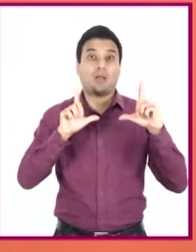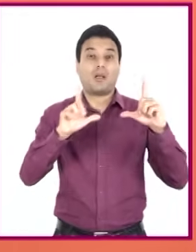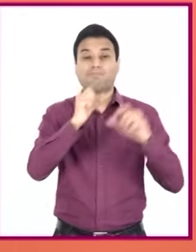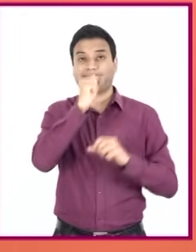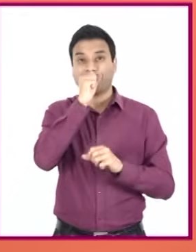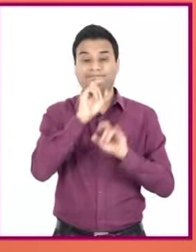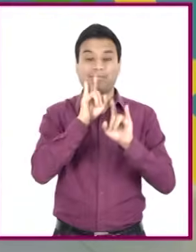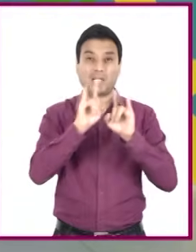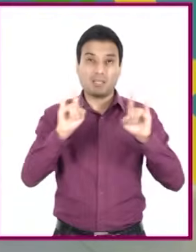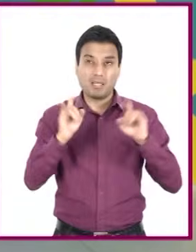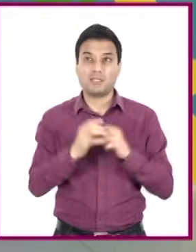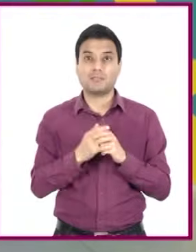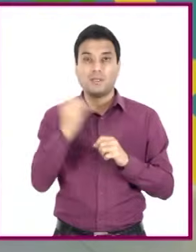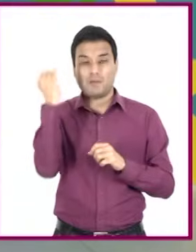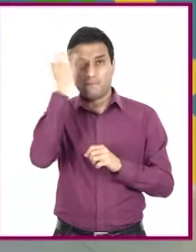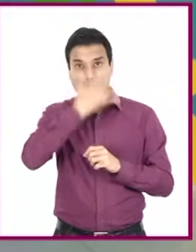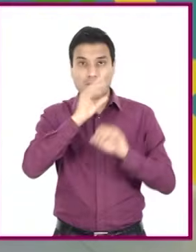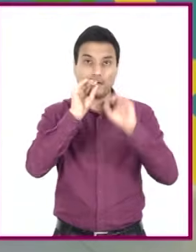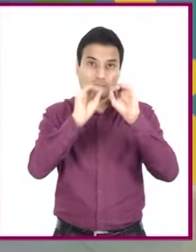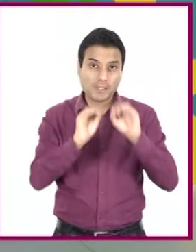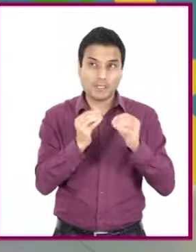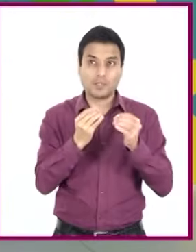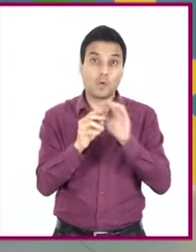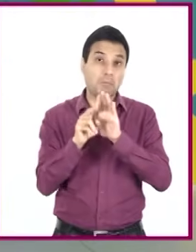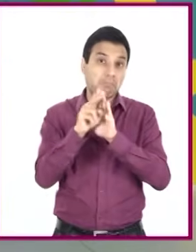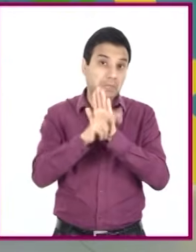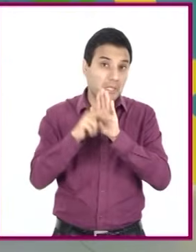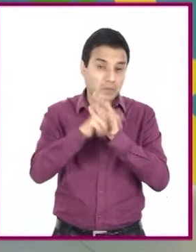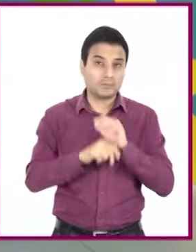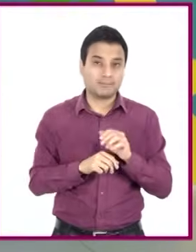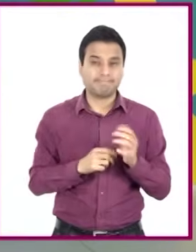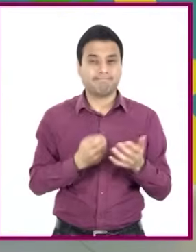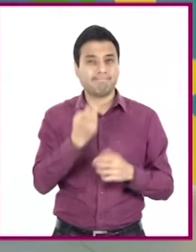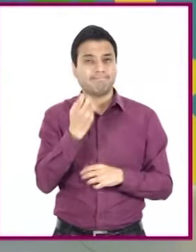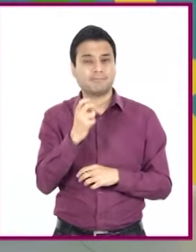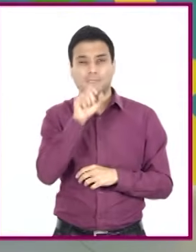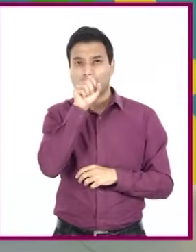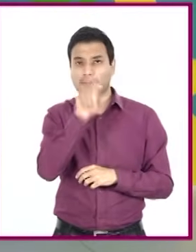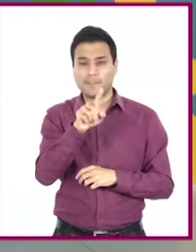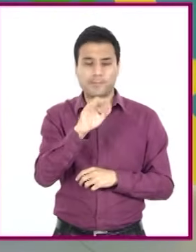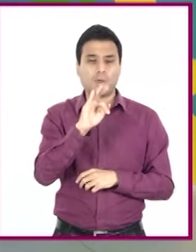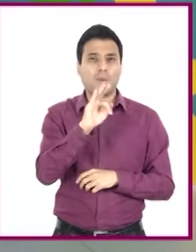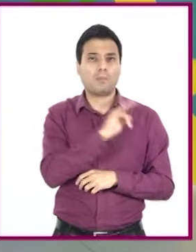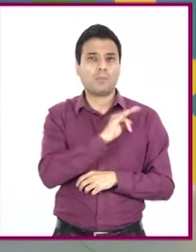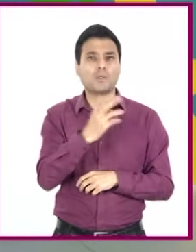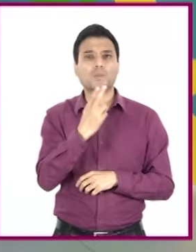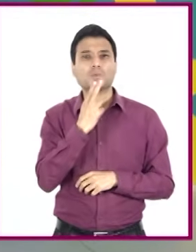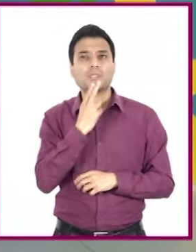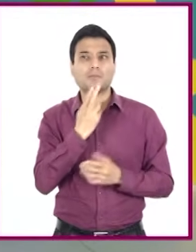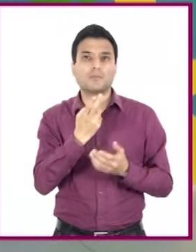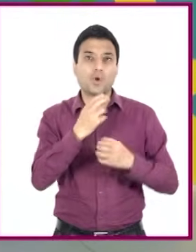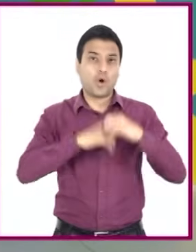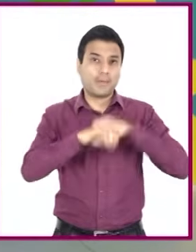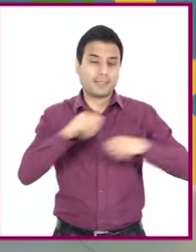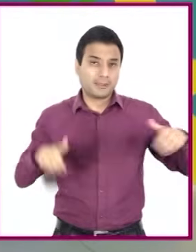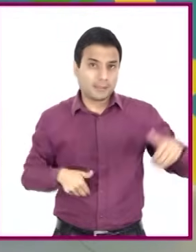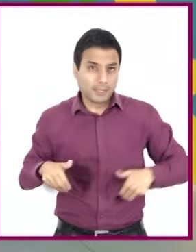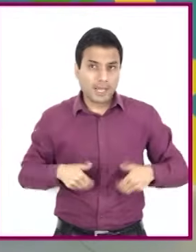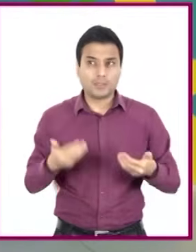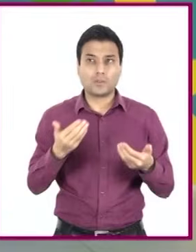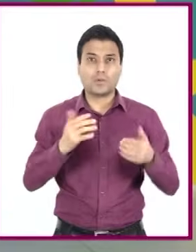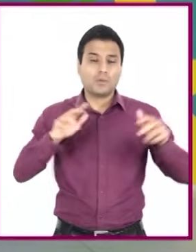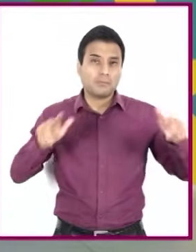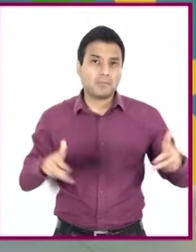infografías o videos. Exacto. Además, puedes apoyarte con la organización de obras de teatro,